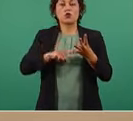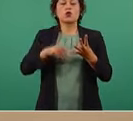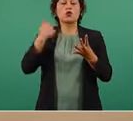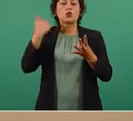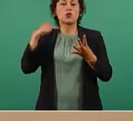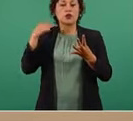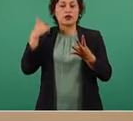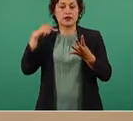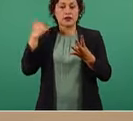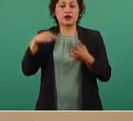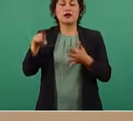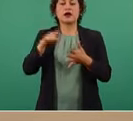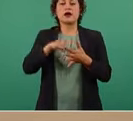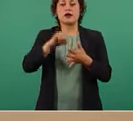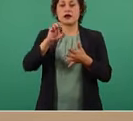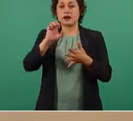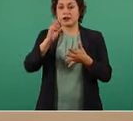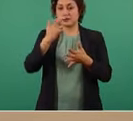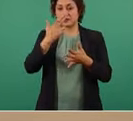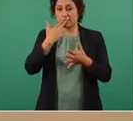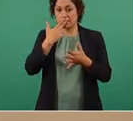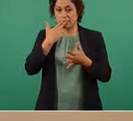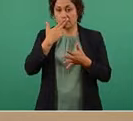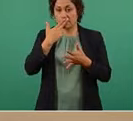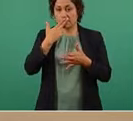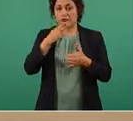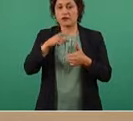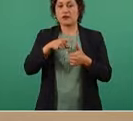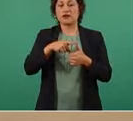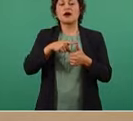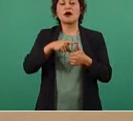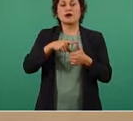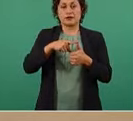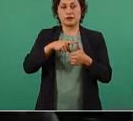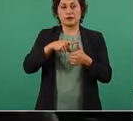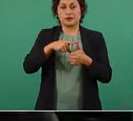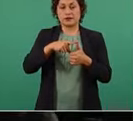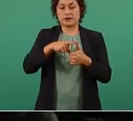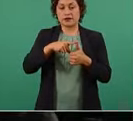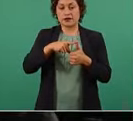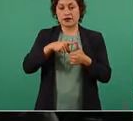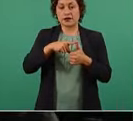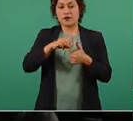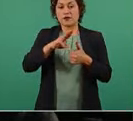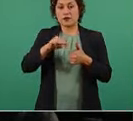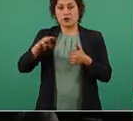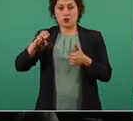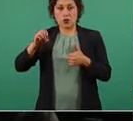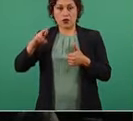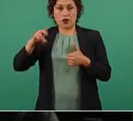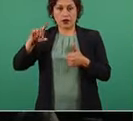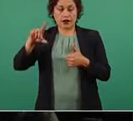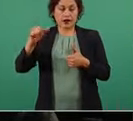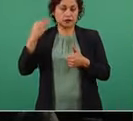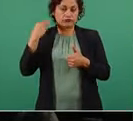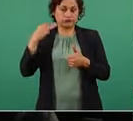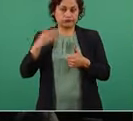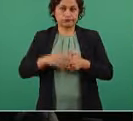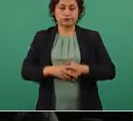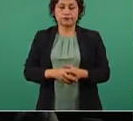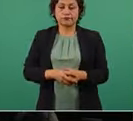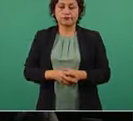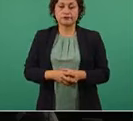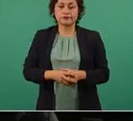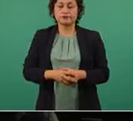Guadalajara, Chihuahua y Morelia. En tanto que los municipios que